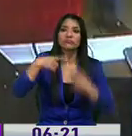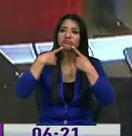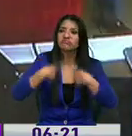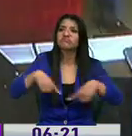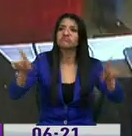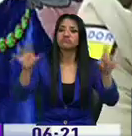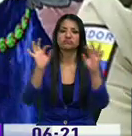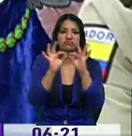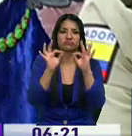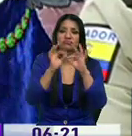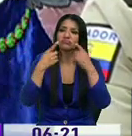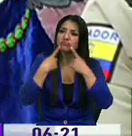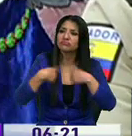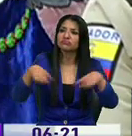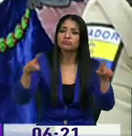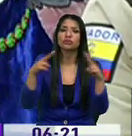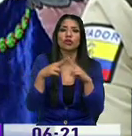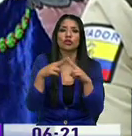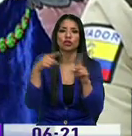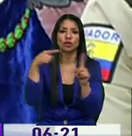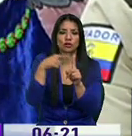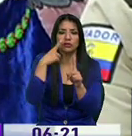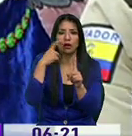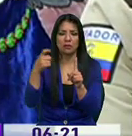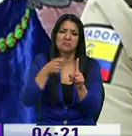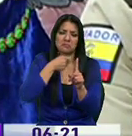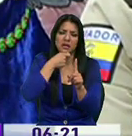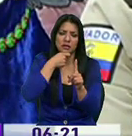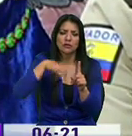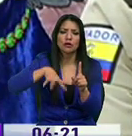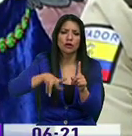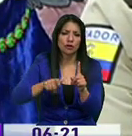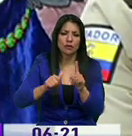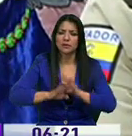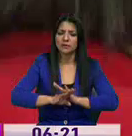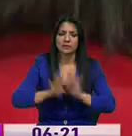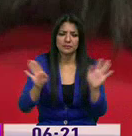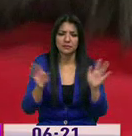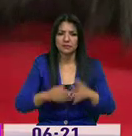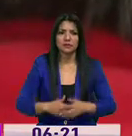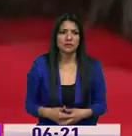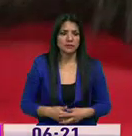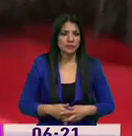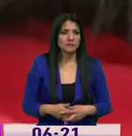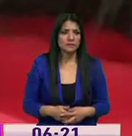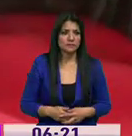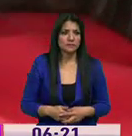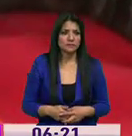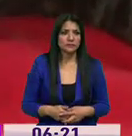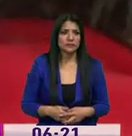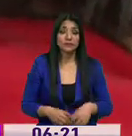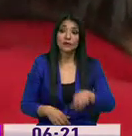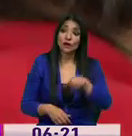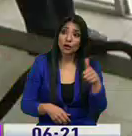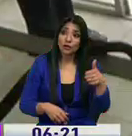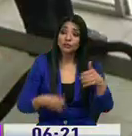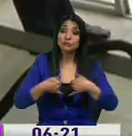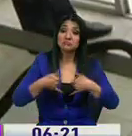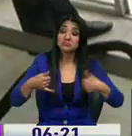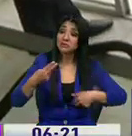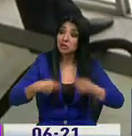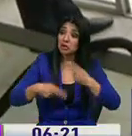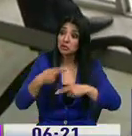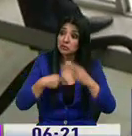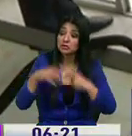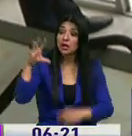este adulto mayor que está abordando se las cosas de los locales comerciales imagen me interesa que otros negocios estén al tanto y